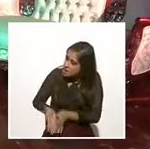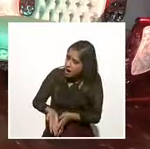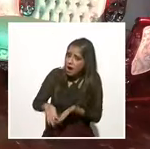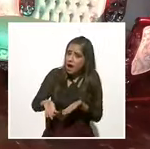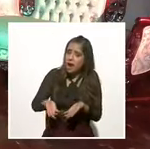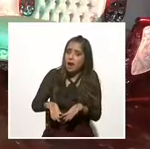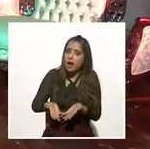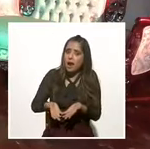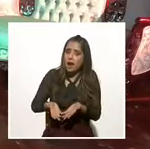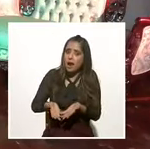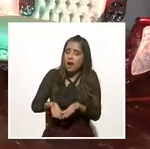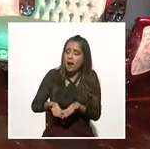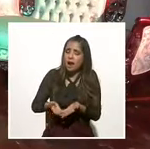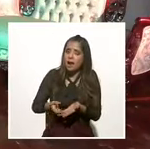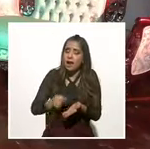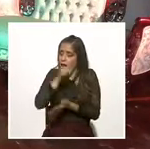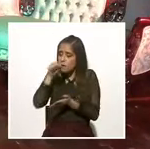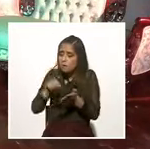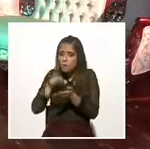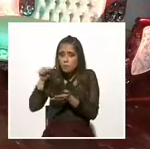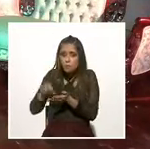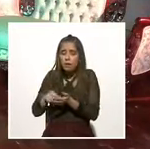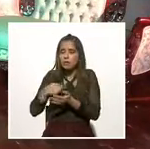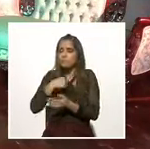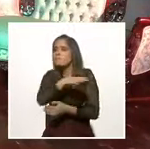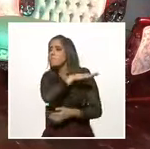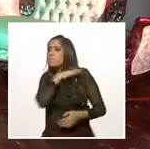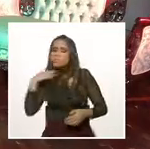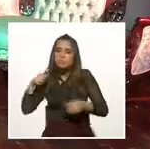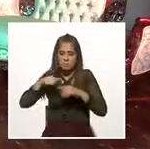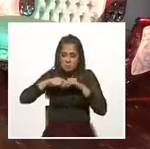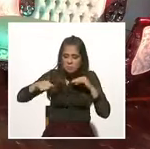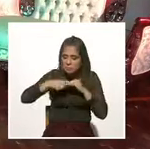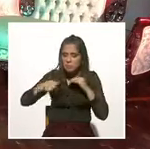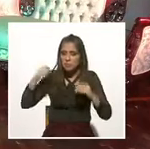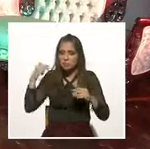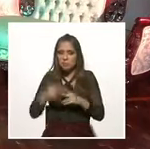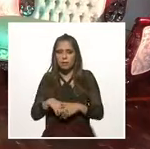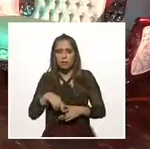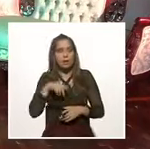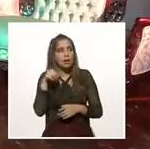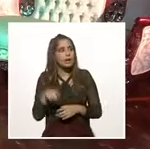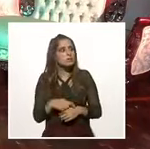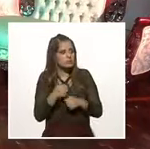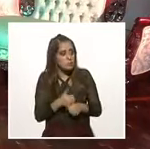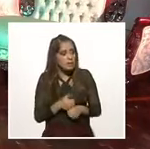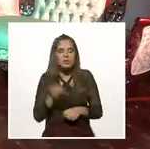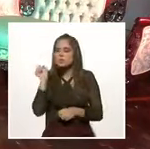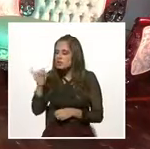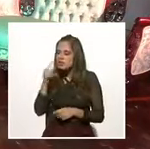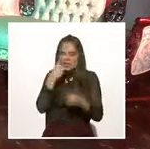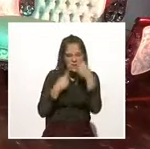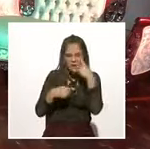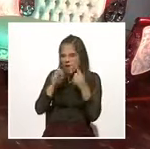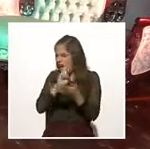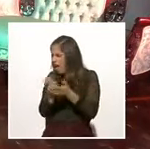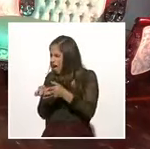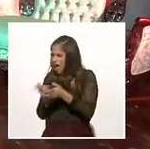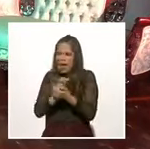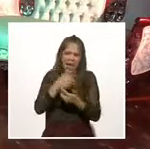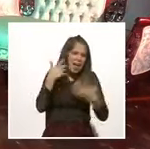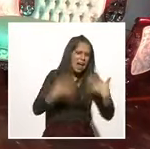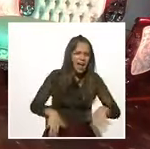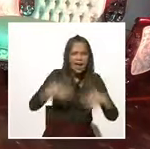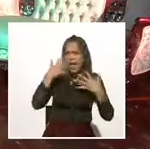uno los colgué de los pulgares, a otro les arranqué las uñas. ¿Y no hablaron? Chillaban los canijos, se retorcían, lloraban